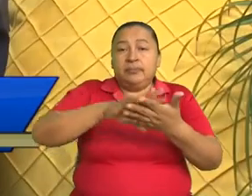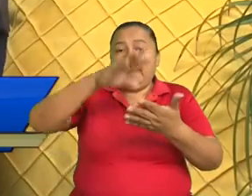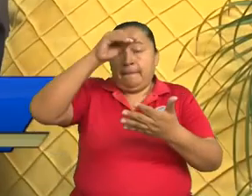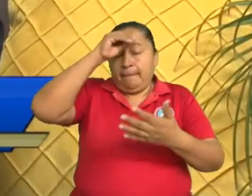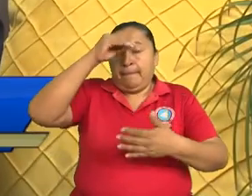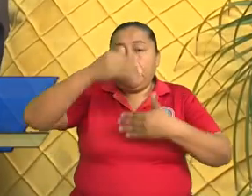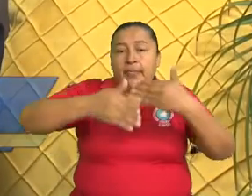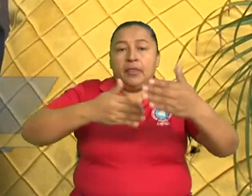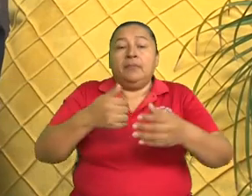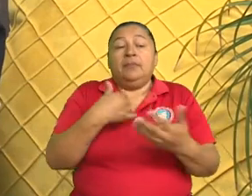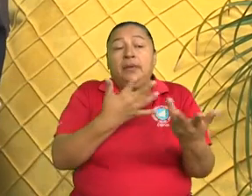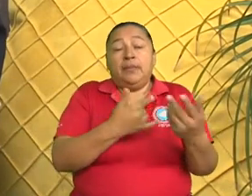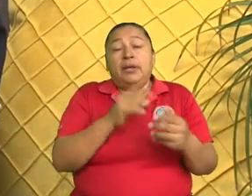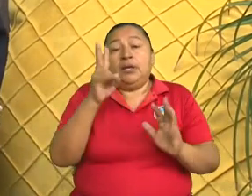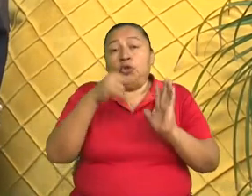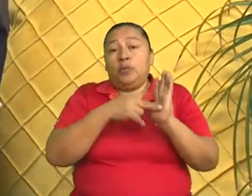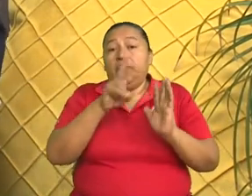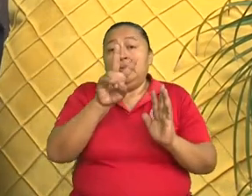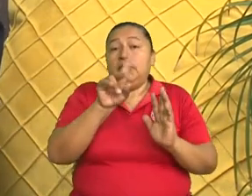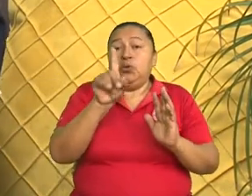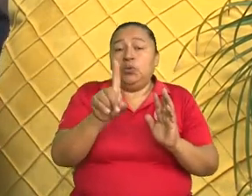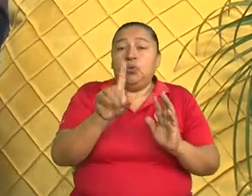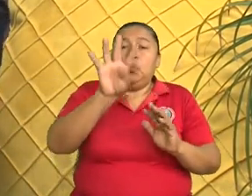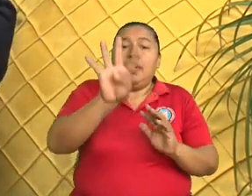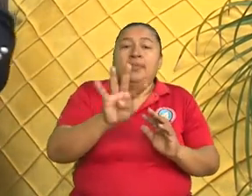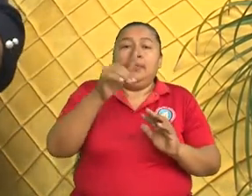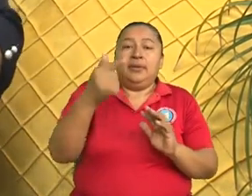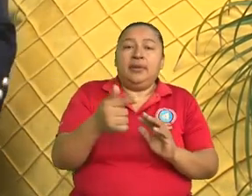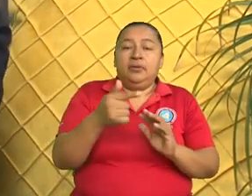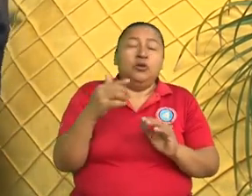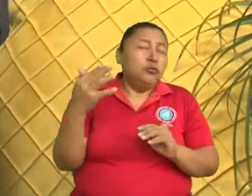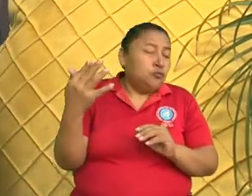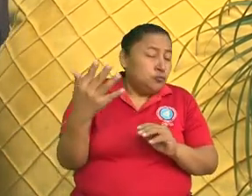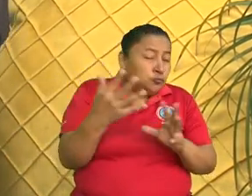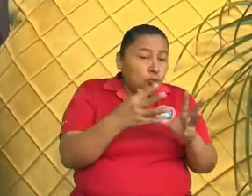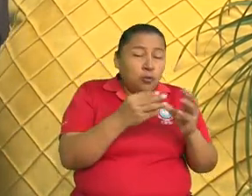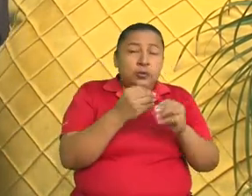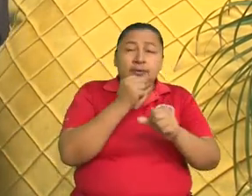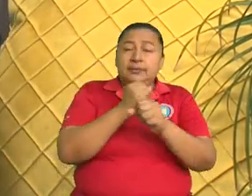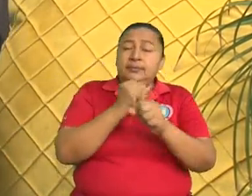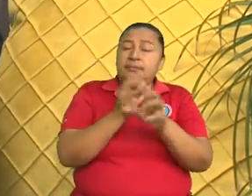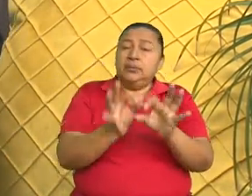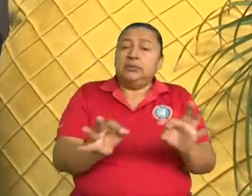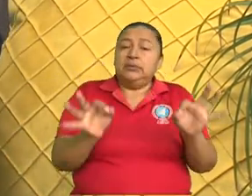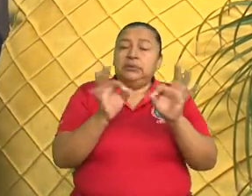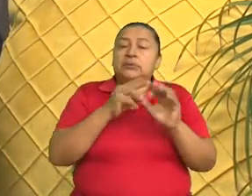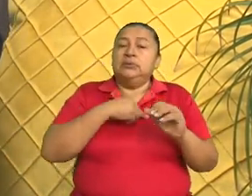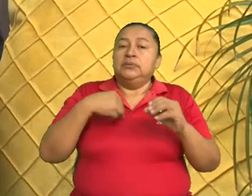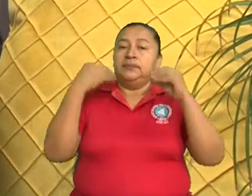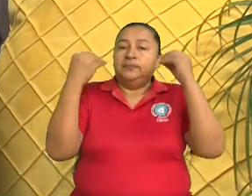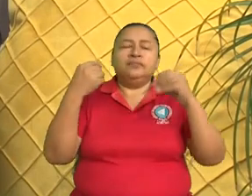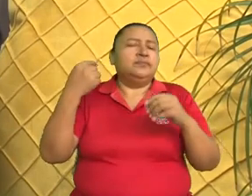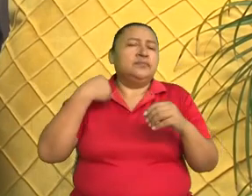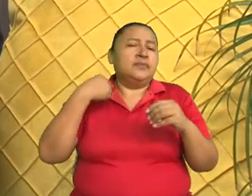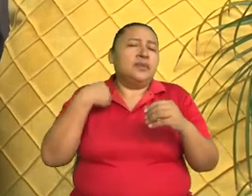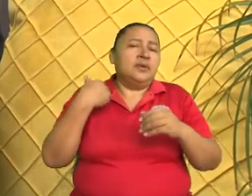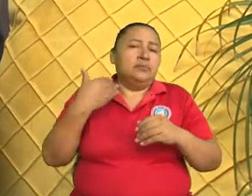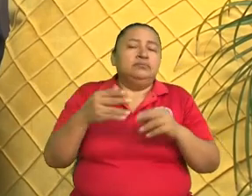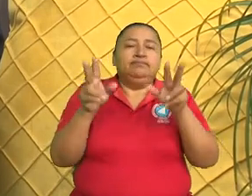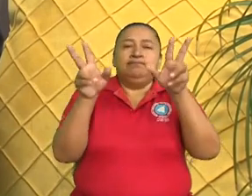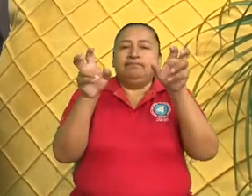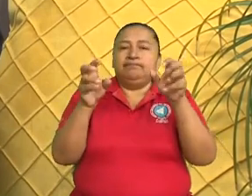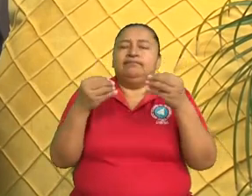para esperar en el 2021 ya el cuarto grado. Todo este trabajo importante que se hace en educación siempre ha sido un